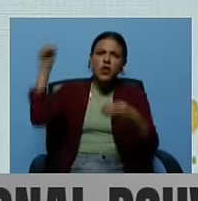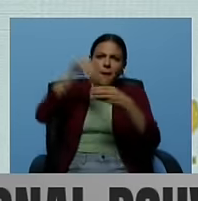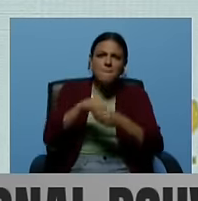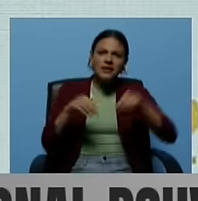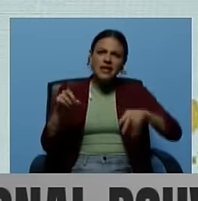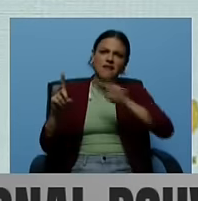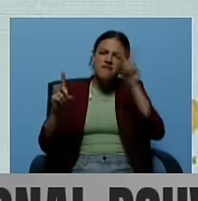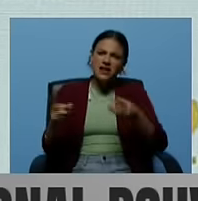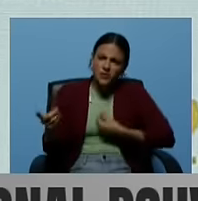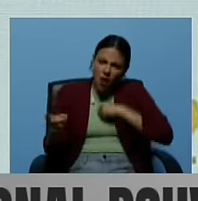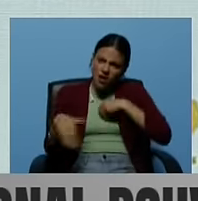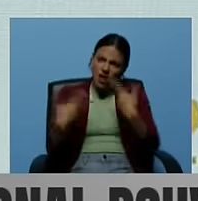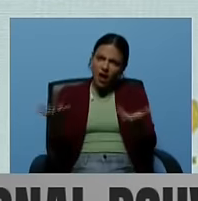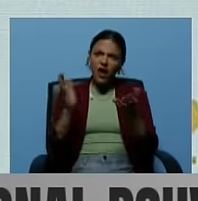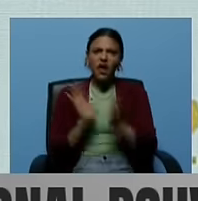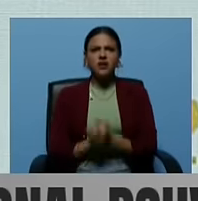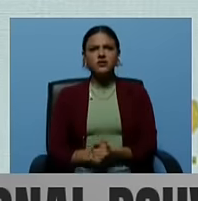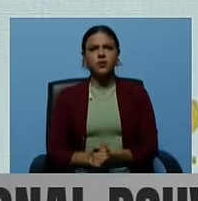país?